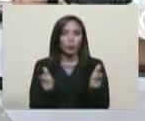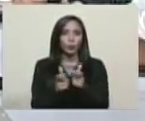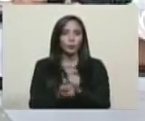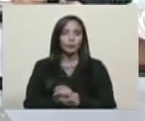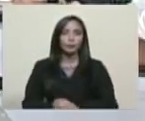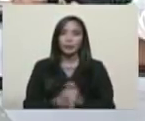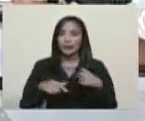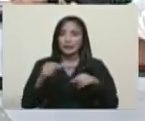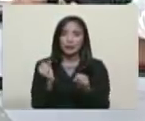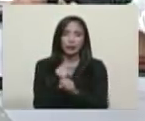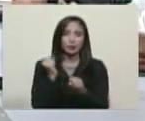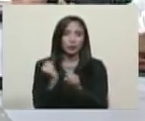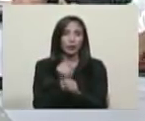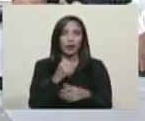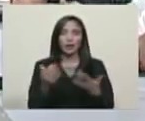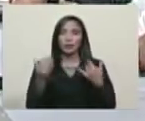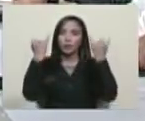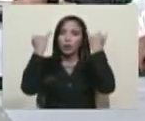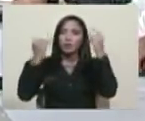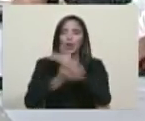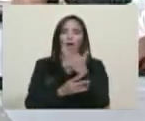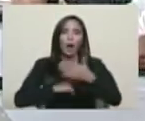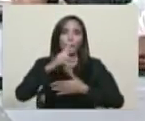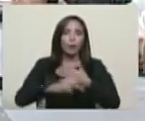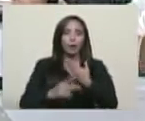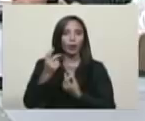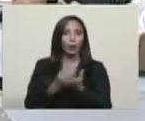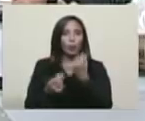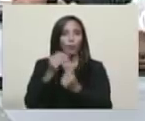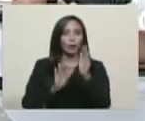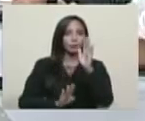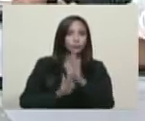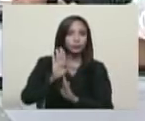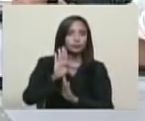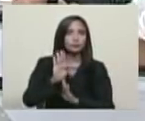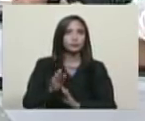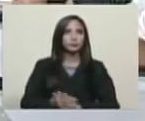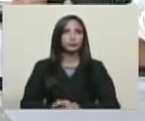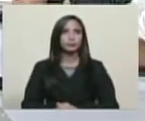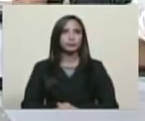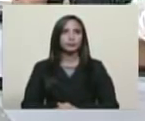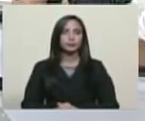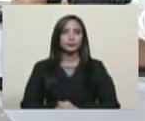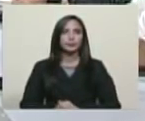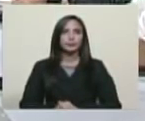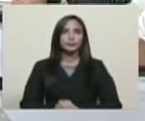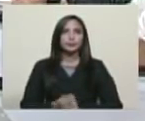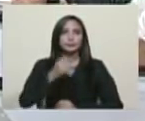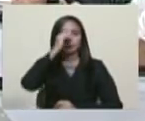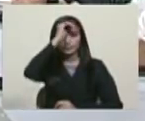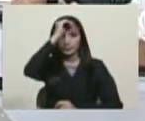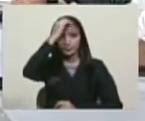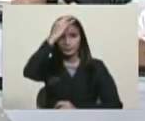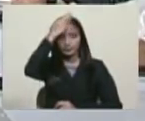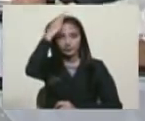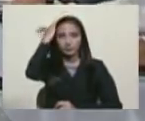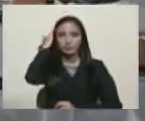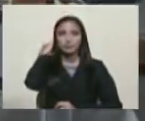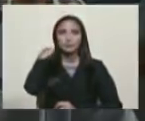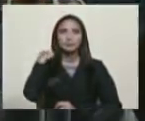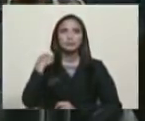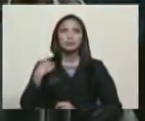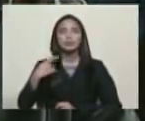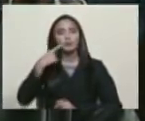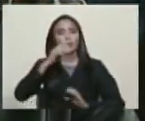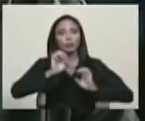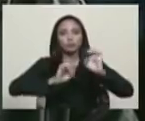trabajando todos los frentes de batalla del programa de recuperación económica, crecimiento y prosperidad, que vamos